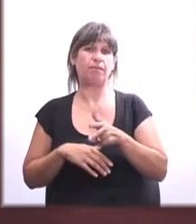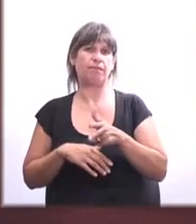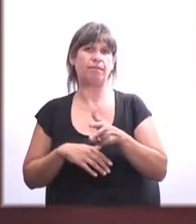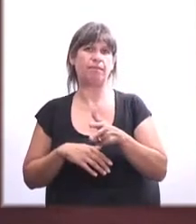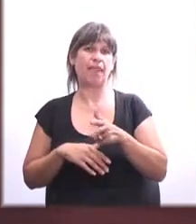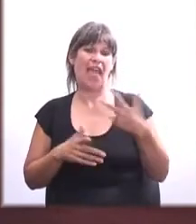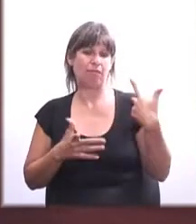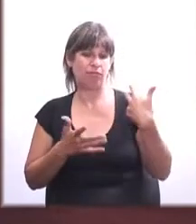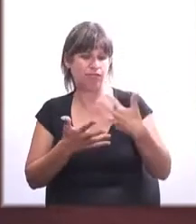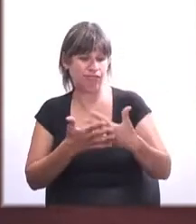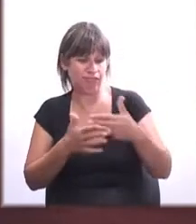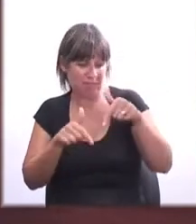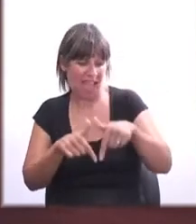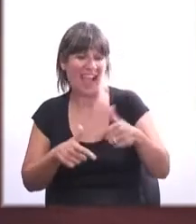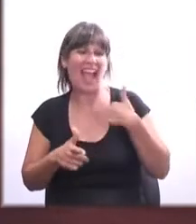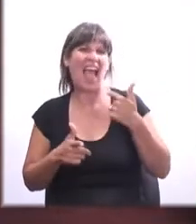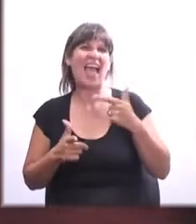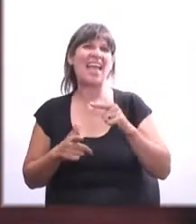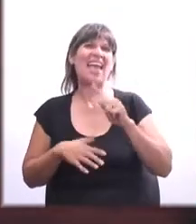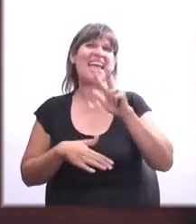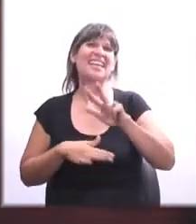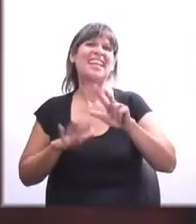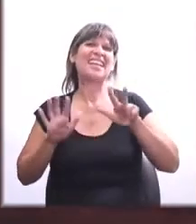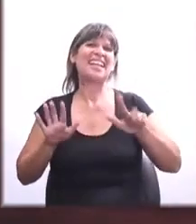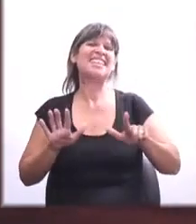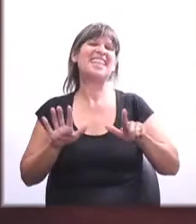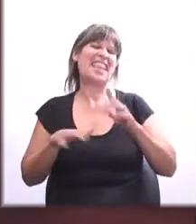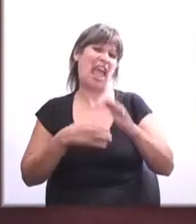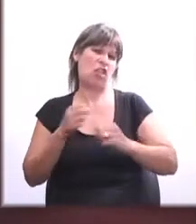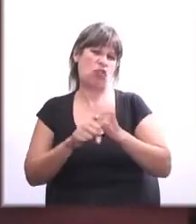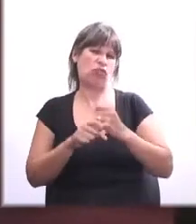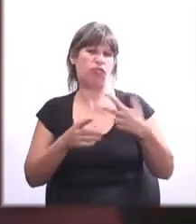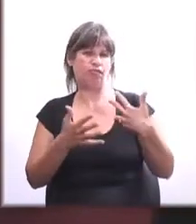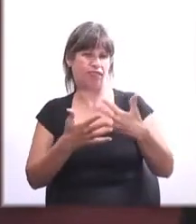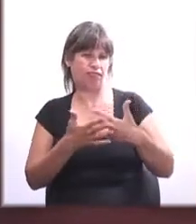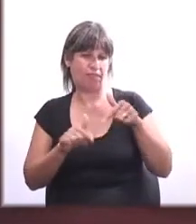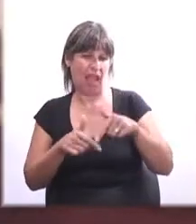pasaron 37 años, estamos transitando el año 38.